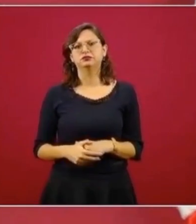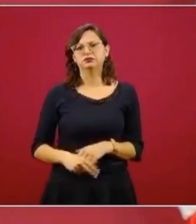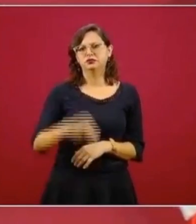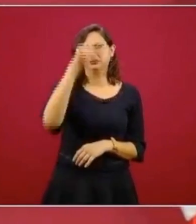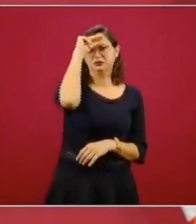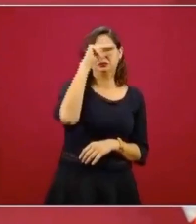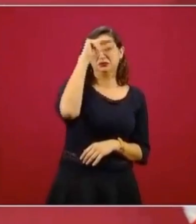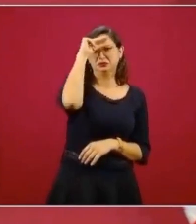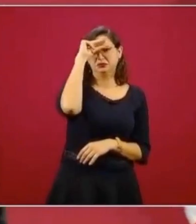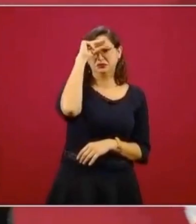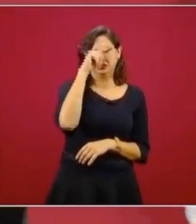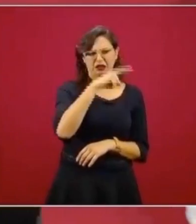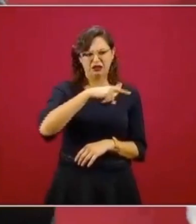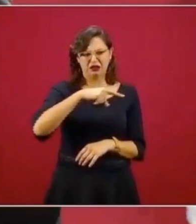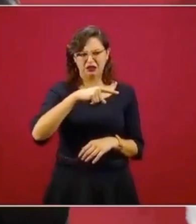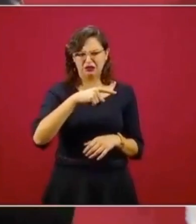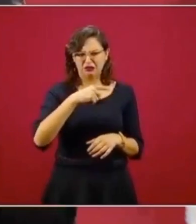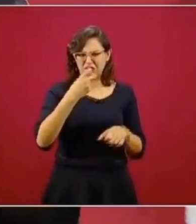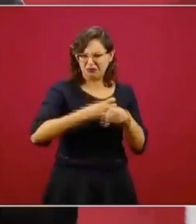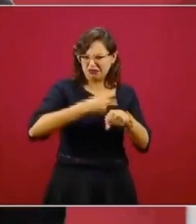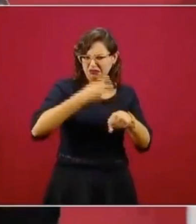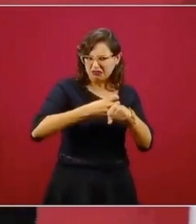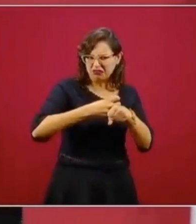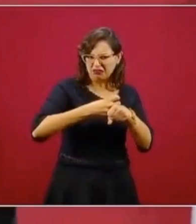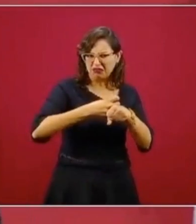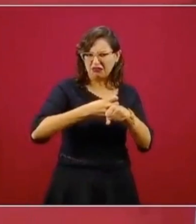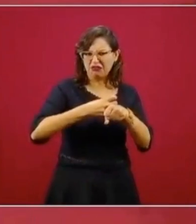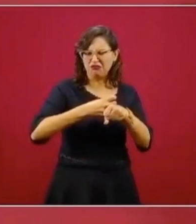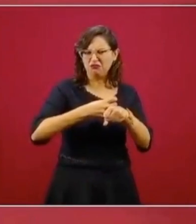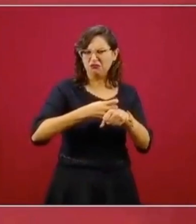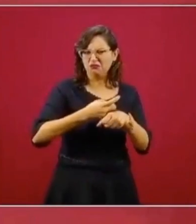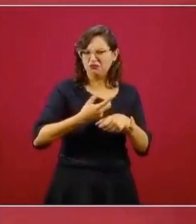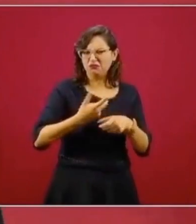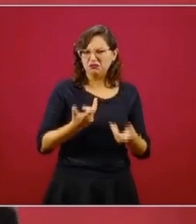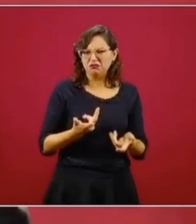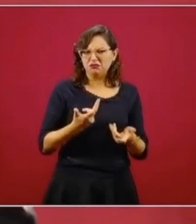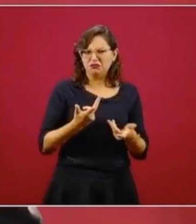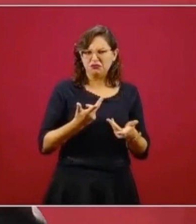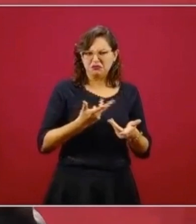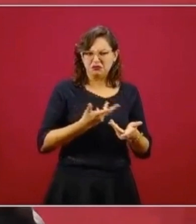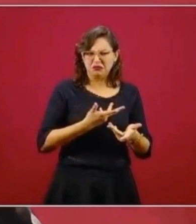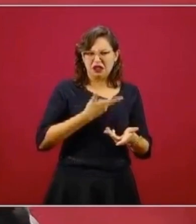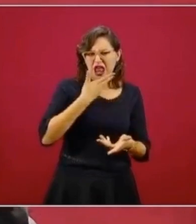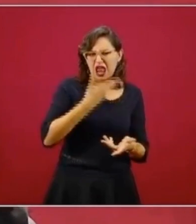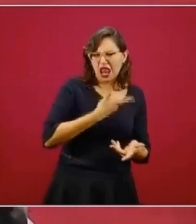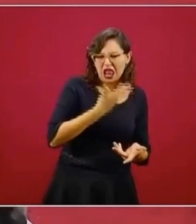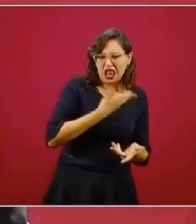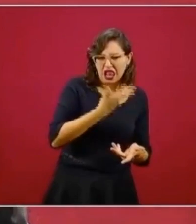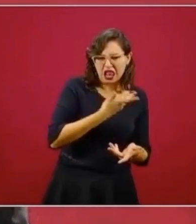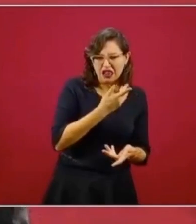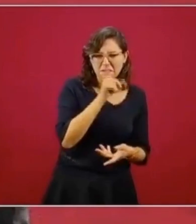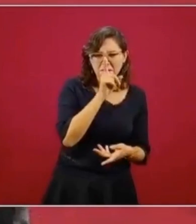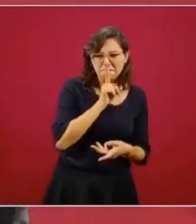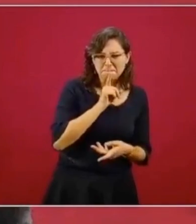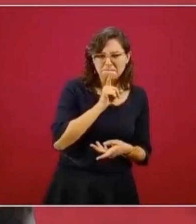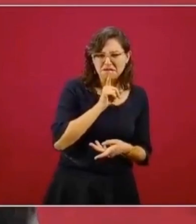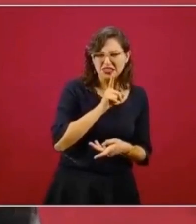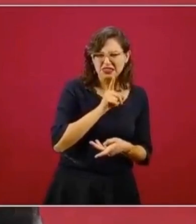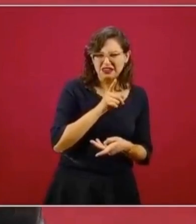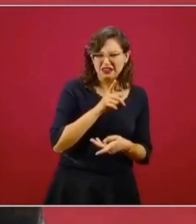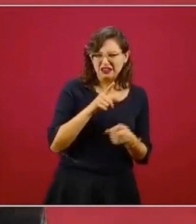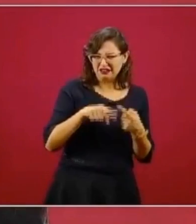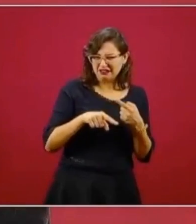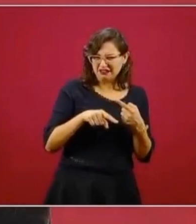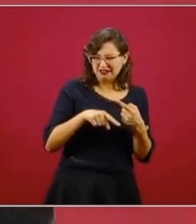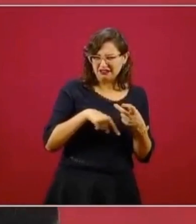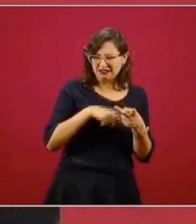es